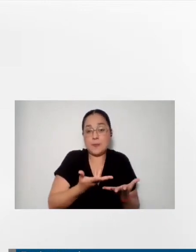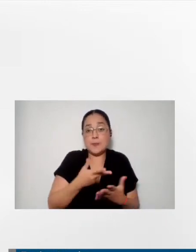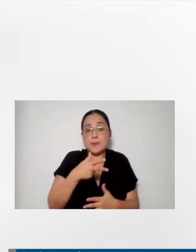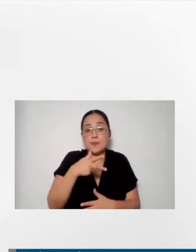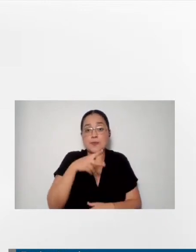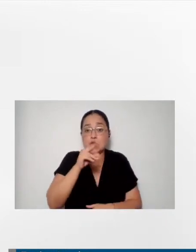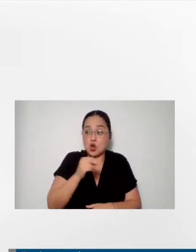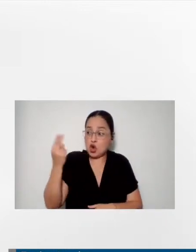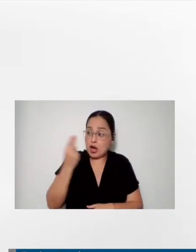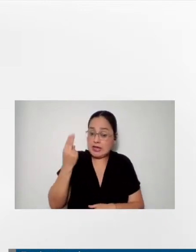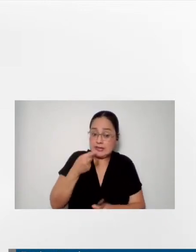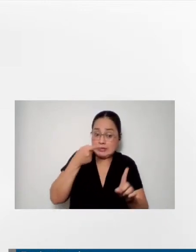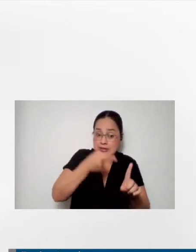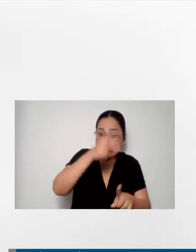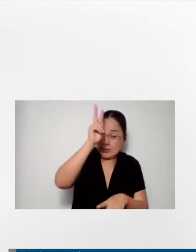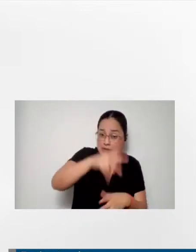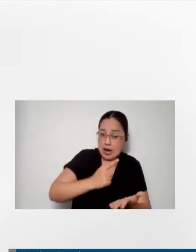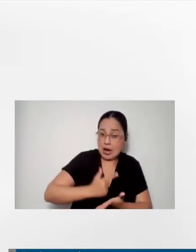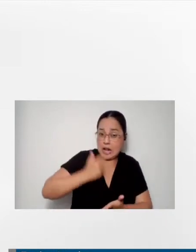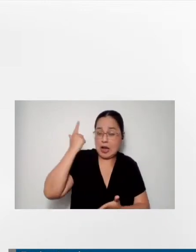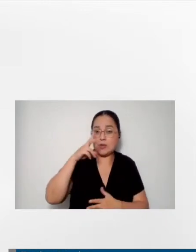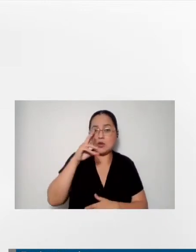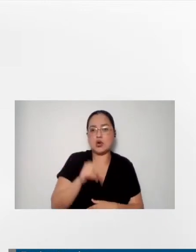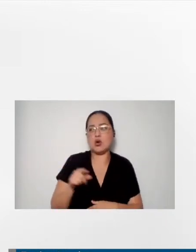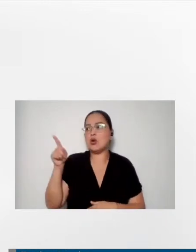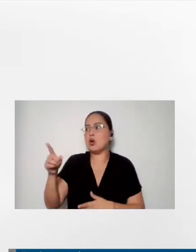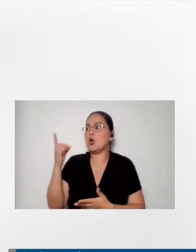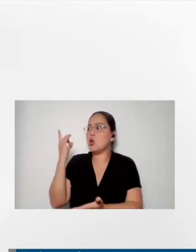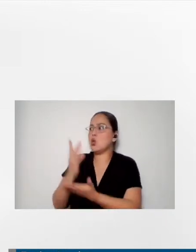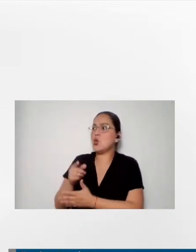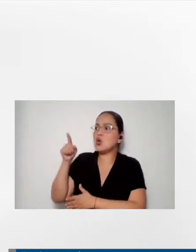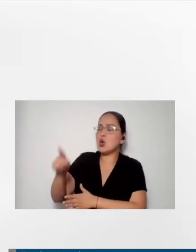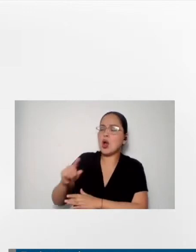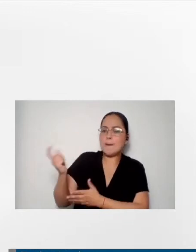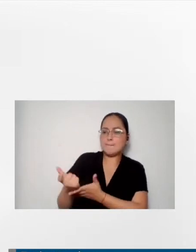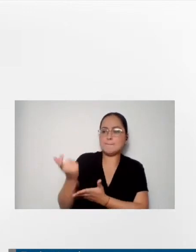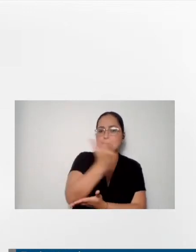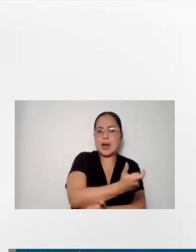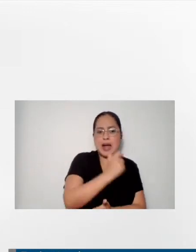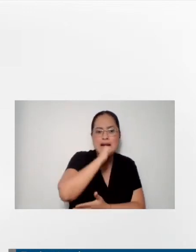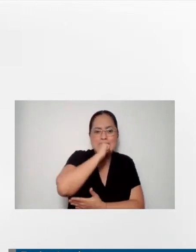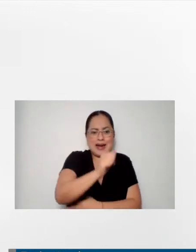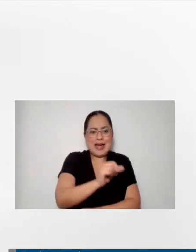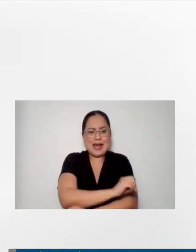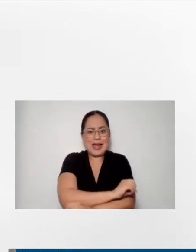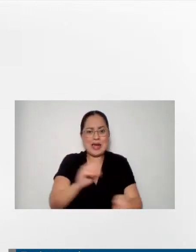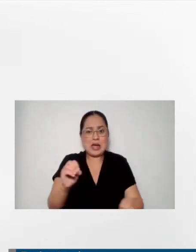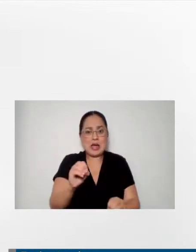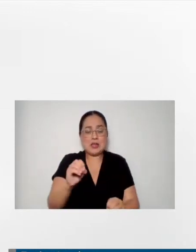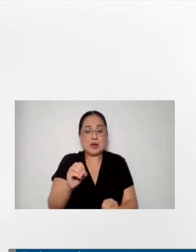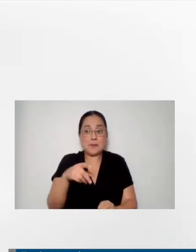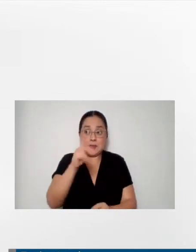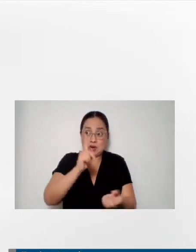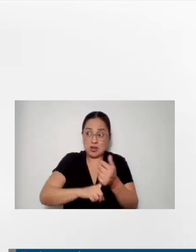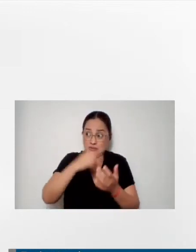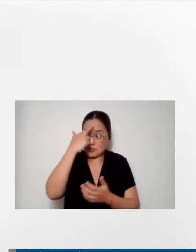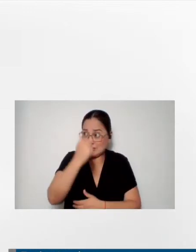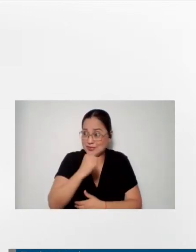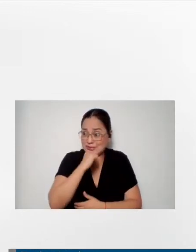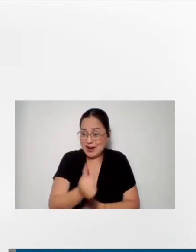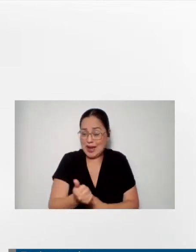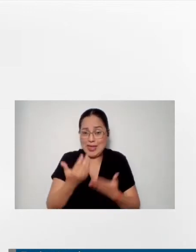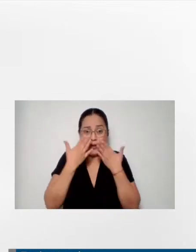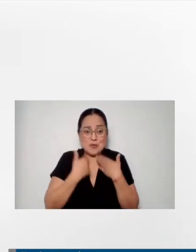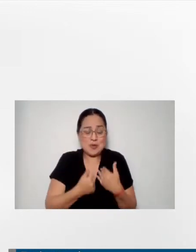se necesita para que el delito se actualice, pues es simplemente que se abandonó la obligación sin que estuviera justificado, ¿no? Entonces, por ahí